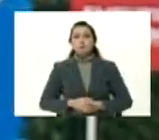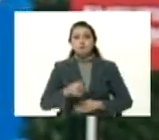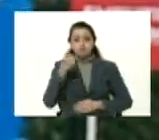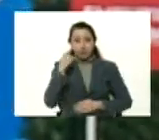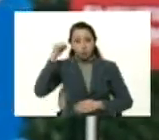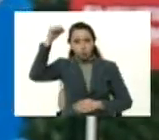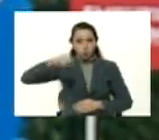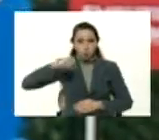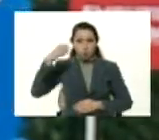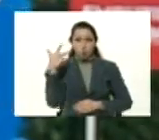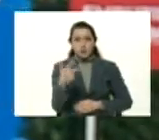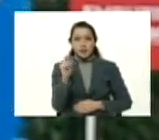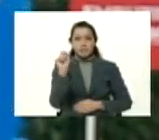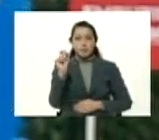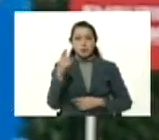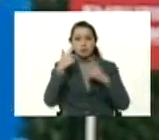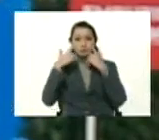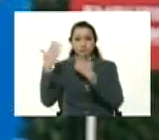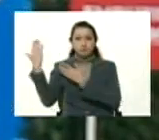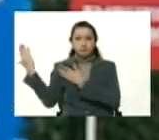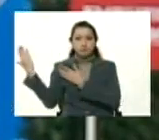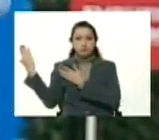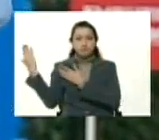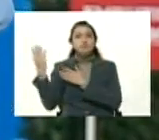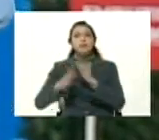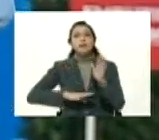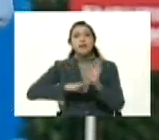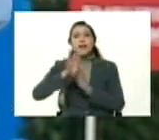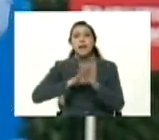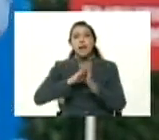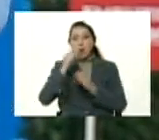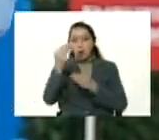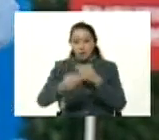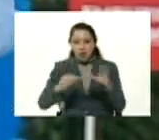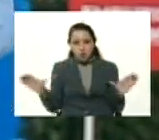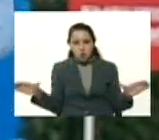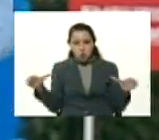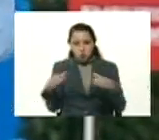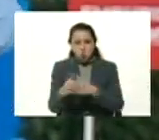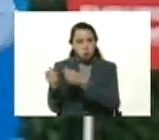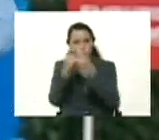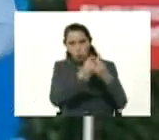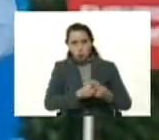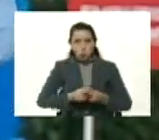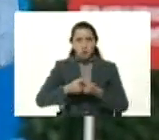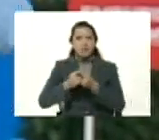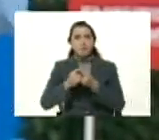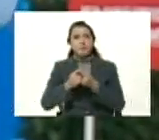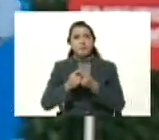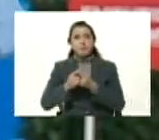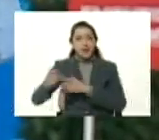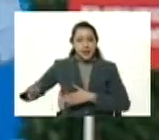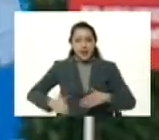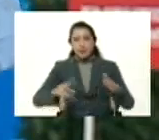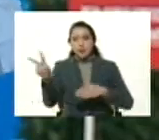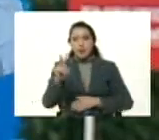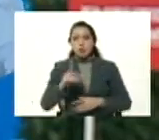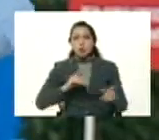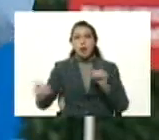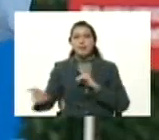de 3 minuticos del desarrollo del Consejo Nacional de Economía. El camino de Venezuela es el